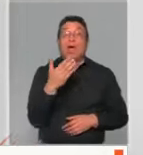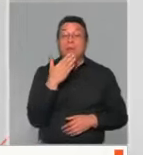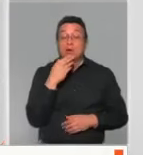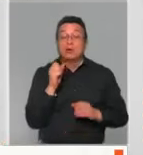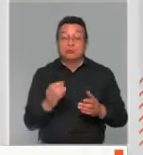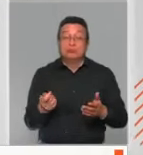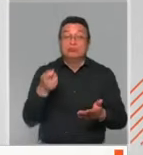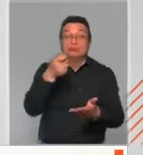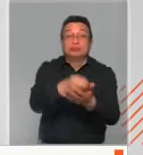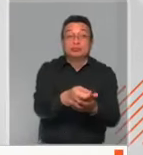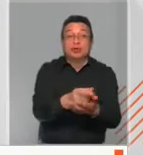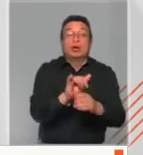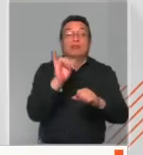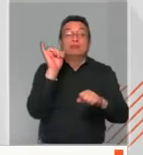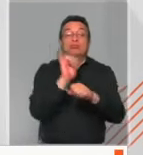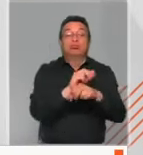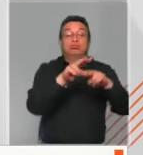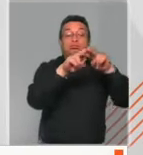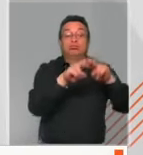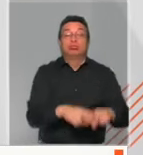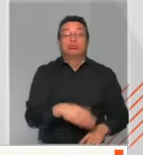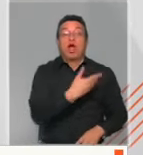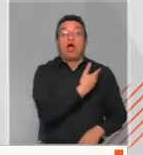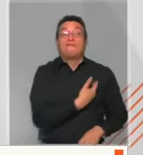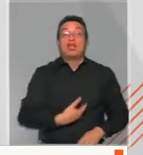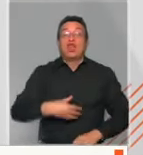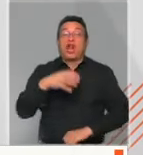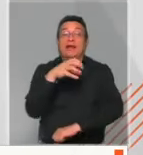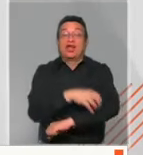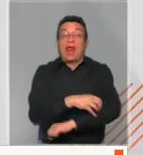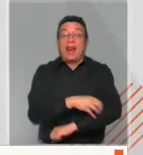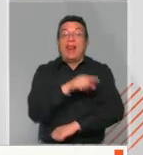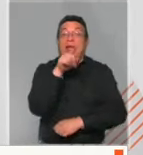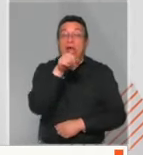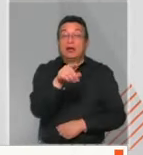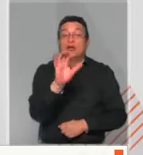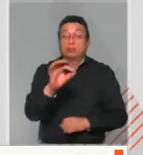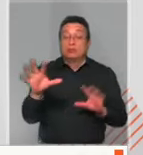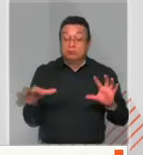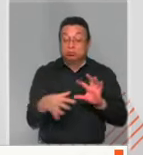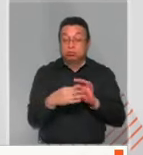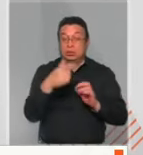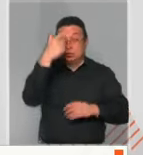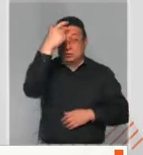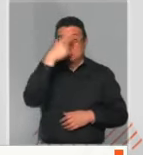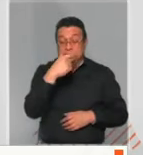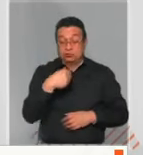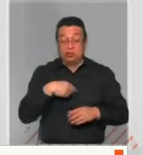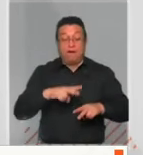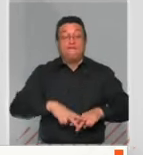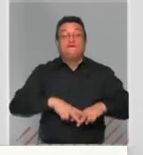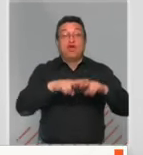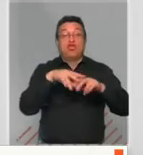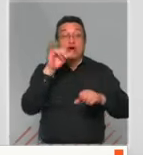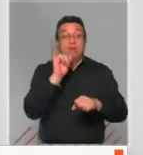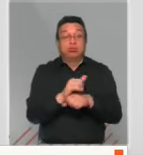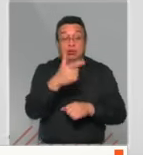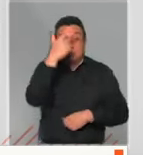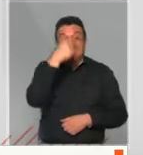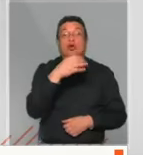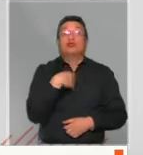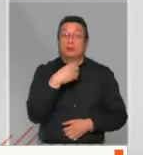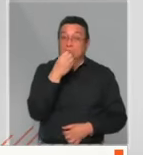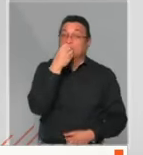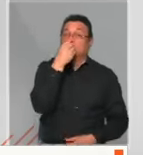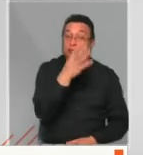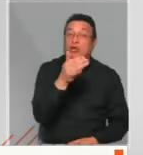puede ser dinero defraudado al gobierno regional, por lo que si eventualmente eso me involucra como un sujeto receptor de fondos defraudados, hago presente